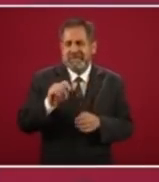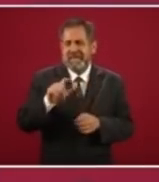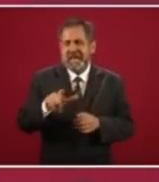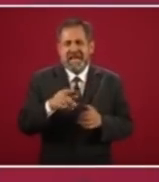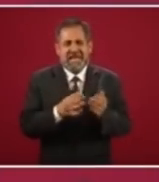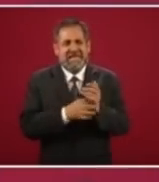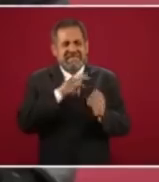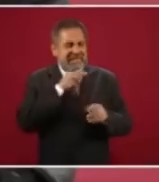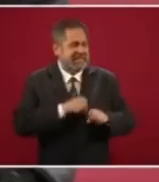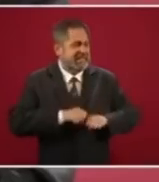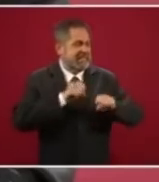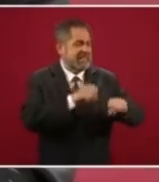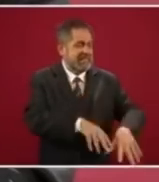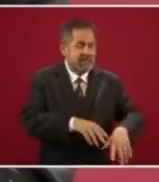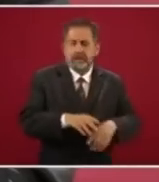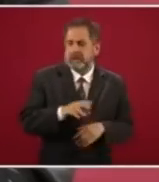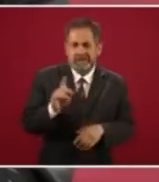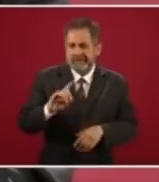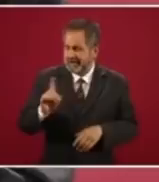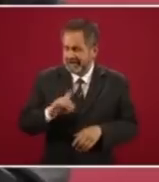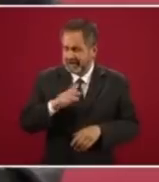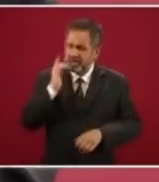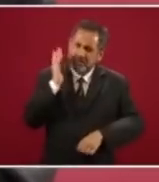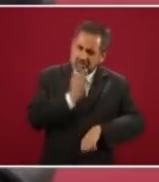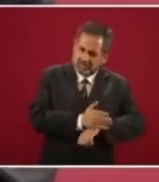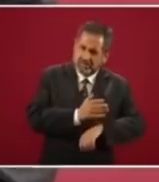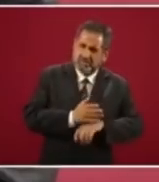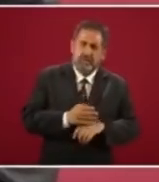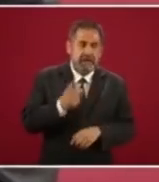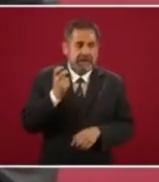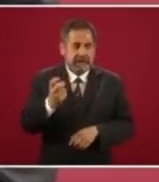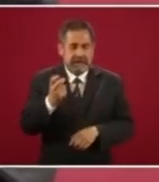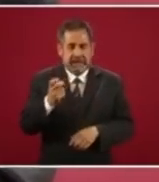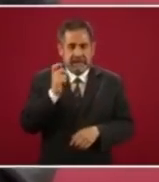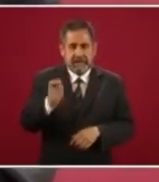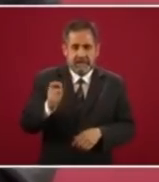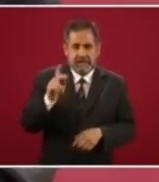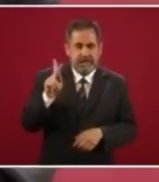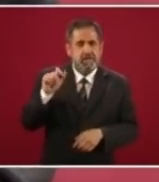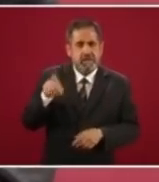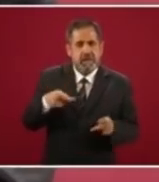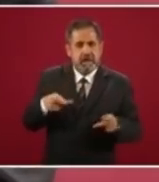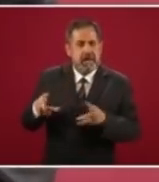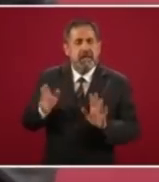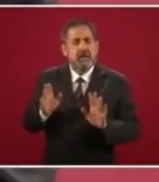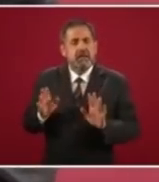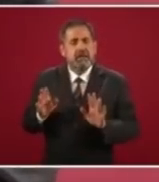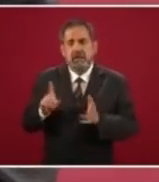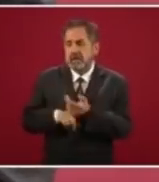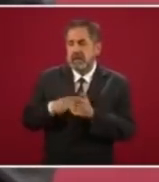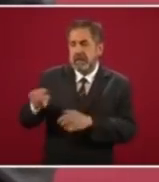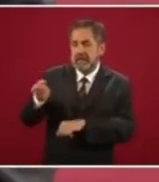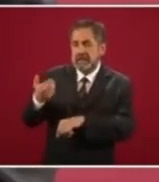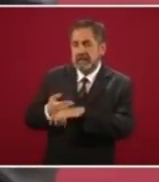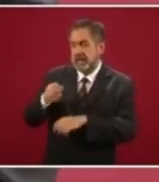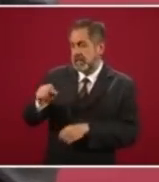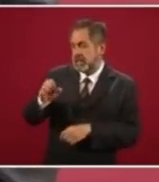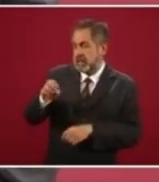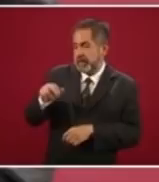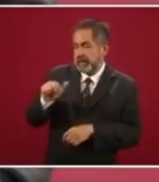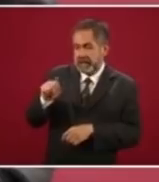contaminantes a los ríos. Ese es un plan de la Secretaría del Medio